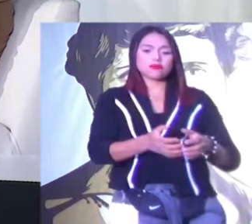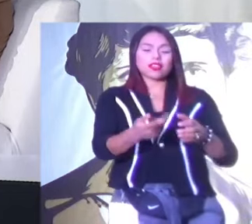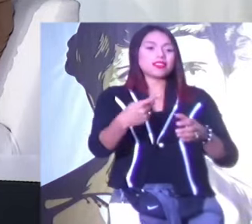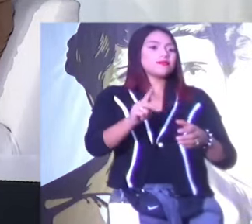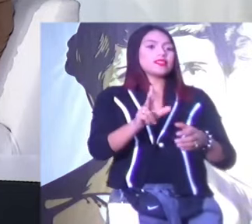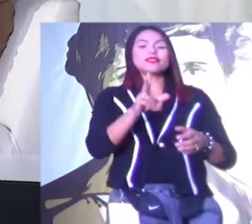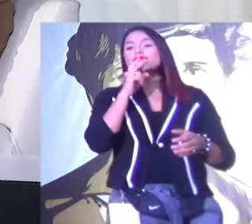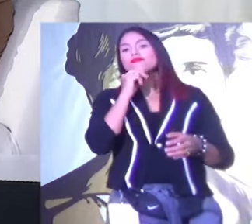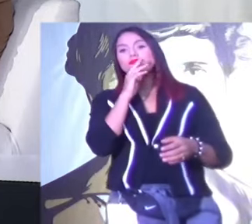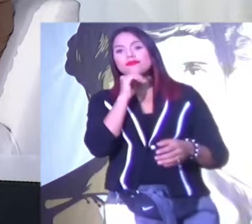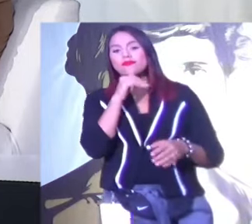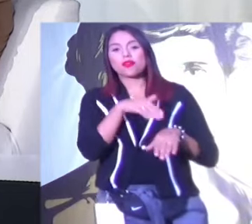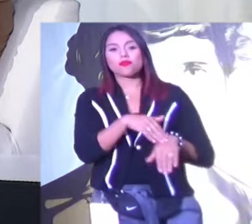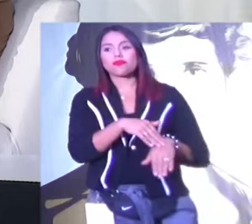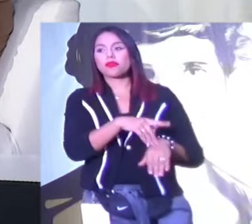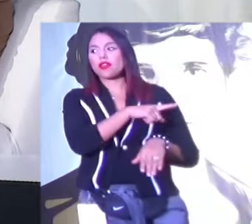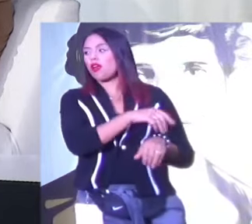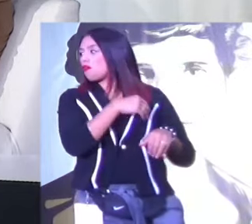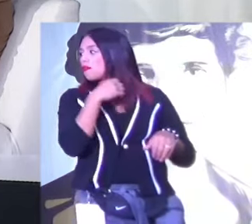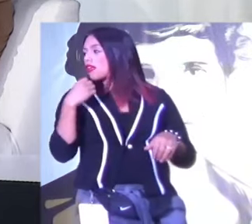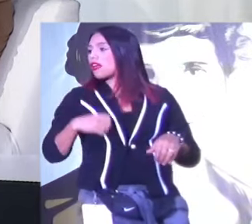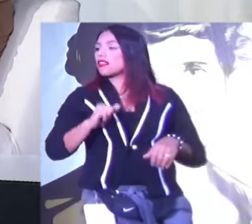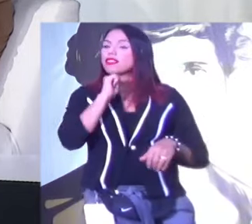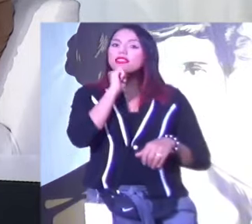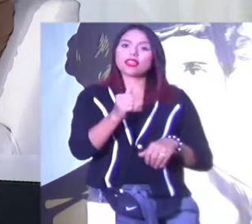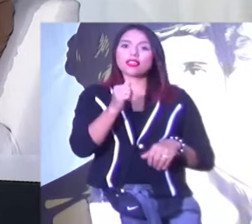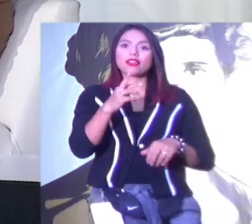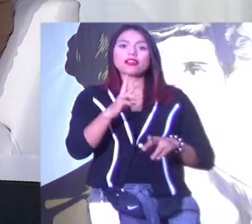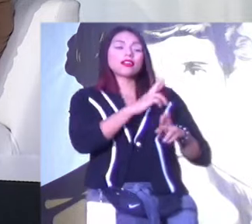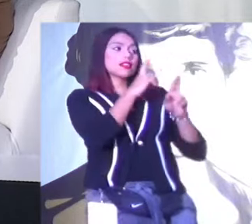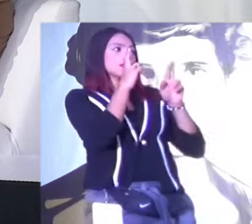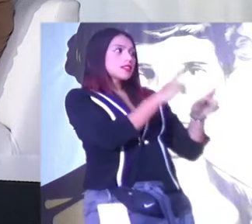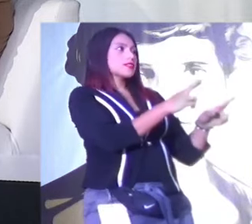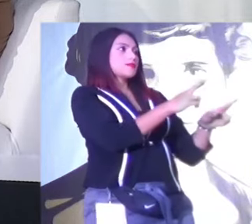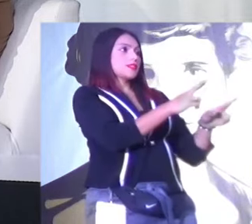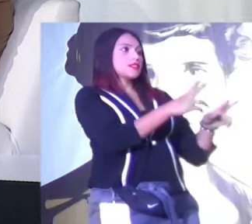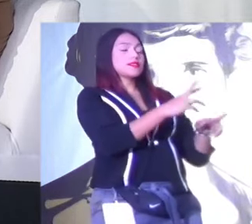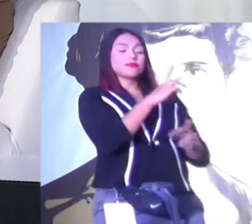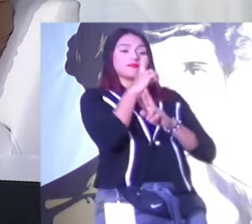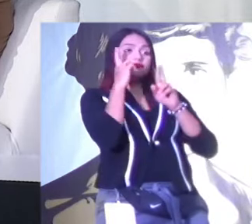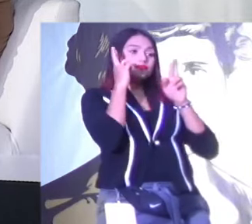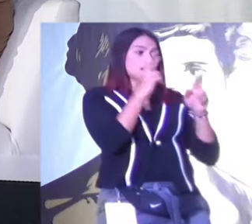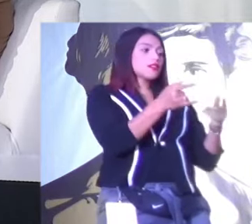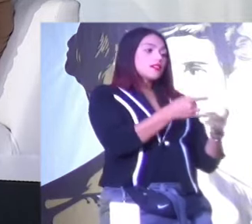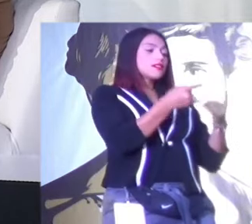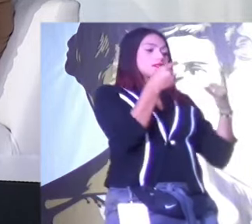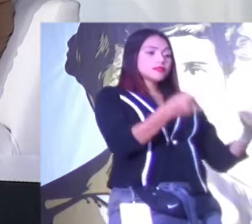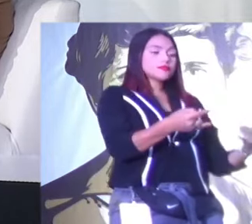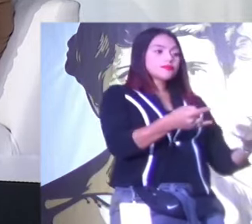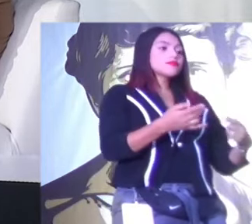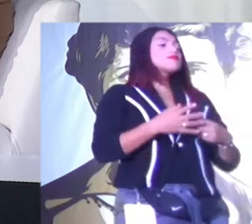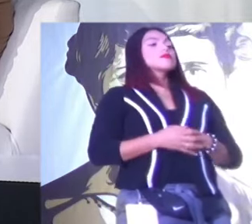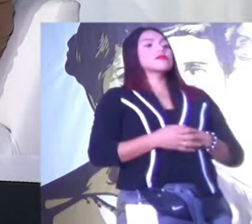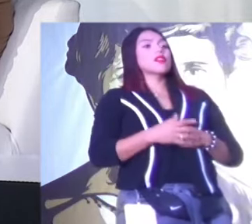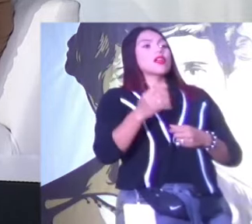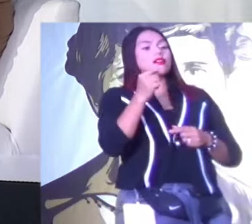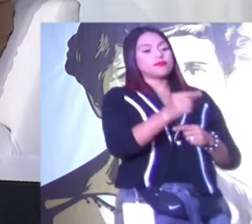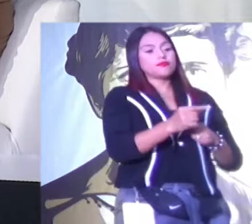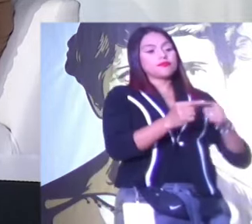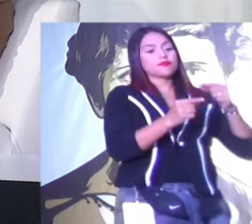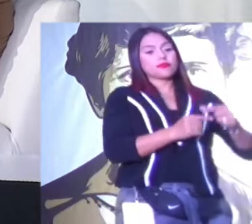Por supuesto que no, ¿no? Entonces hay que respetar ese personaje que uno construye, hay que respetar esa historia e irla